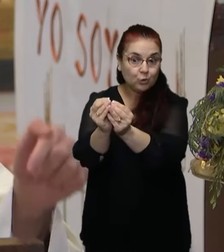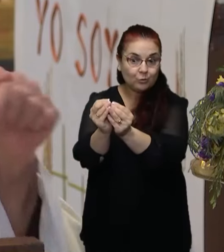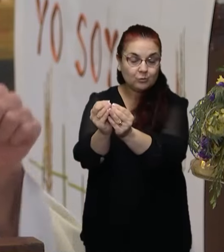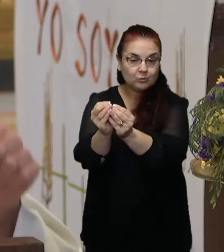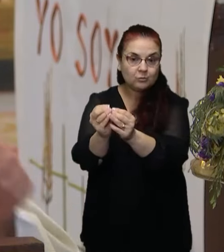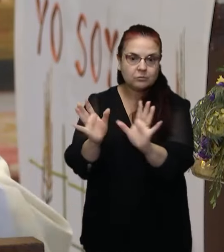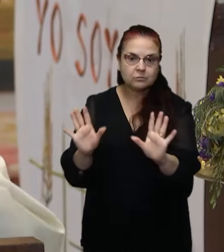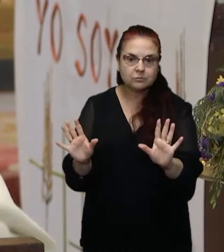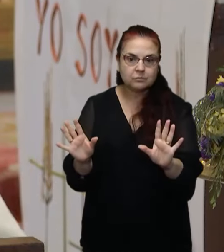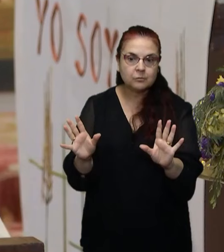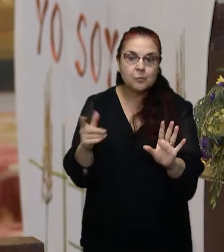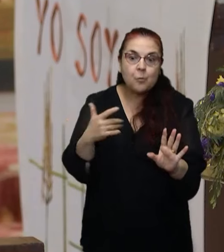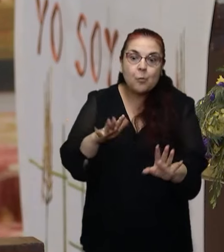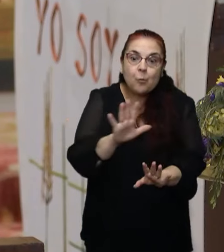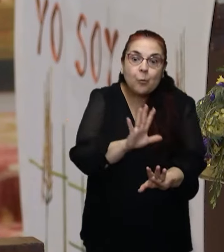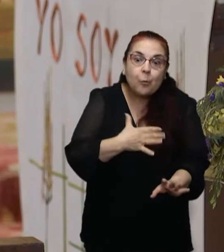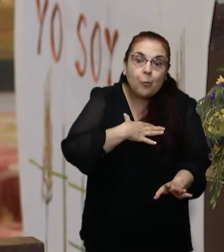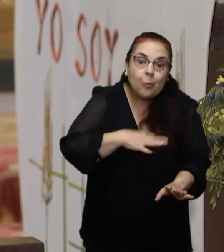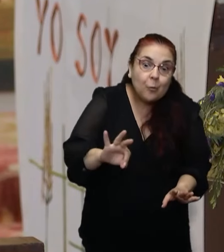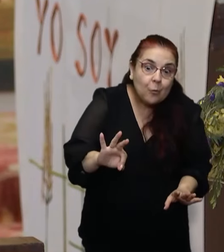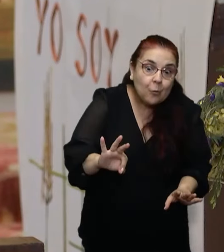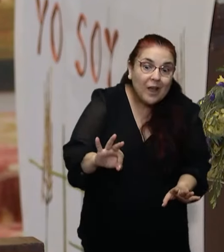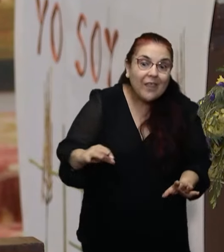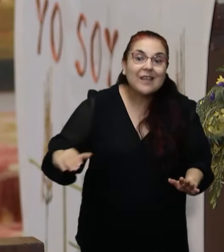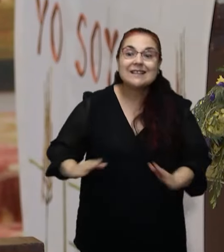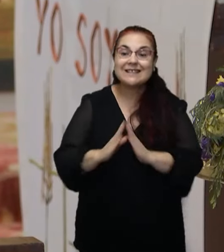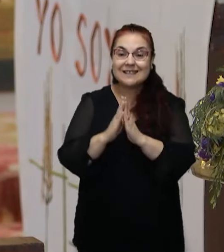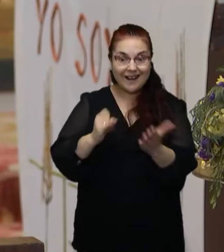lo mejor es que San Isidro no era tan pequeño.